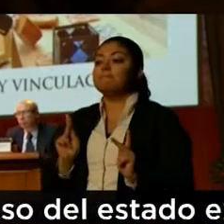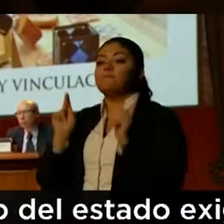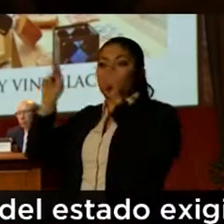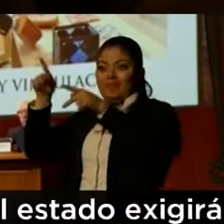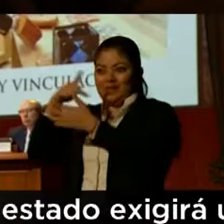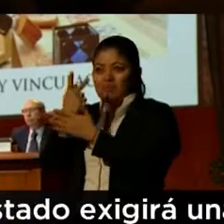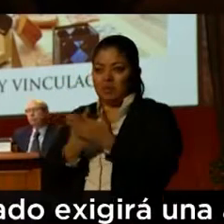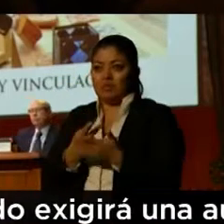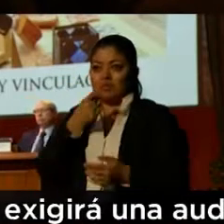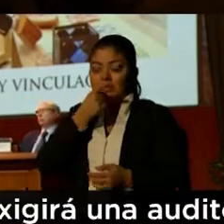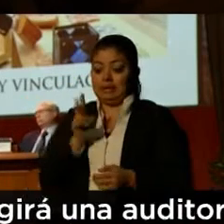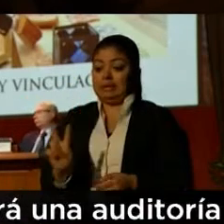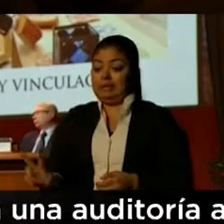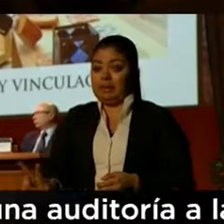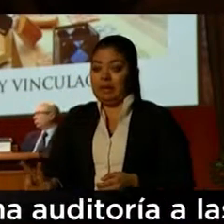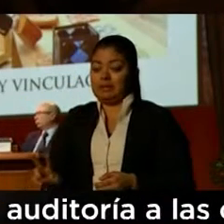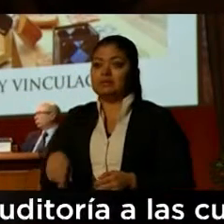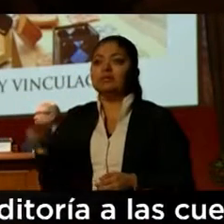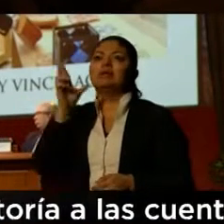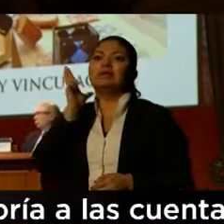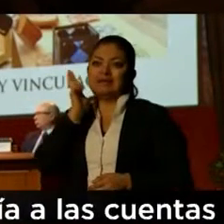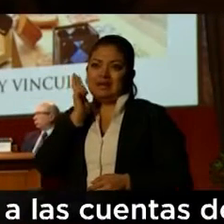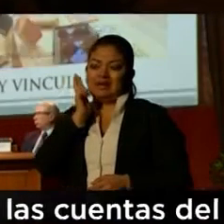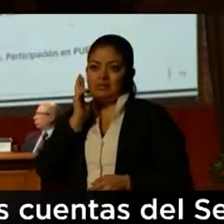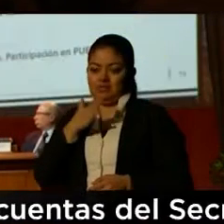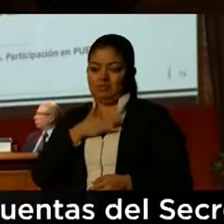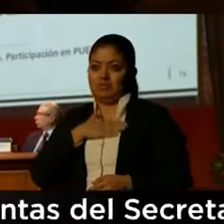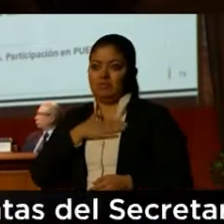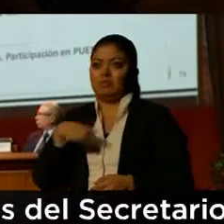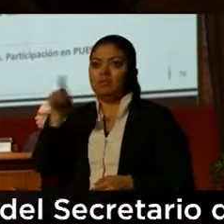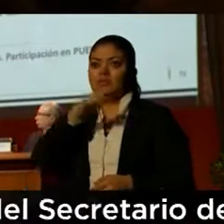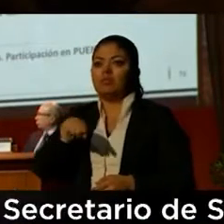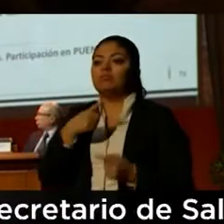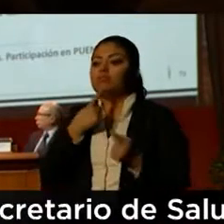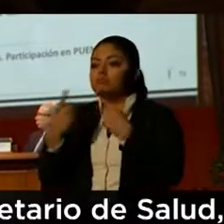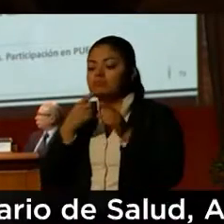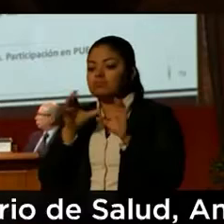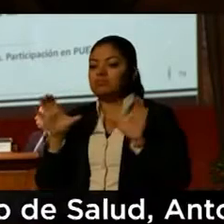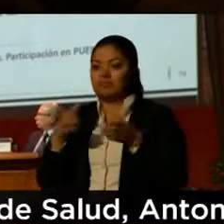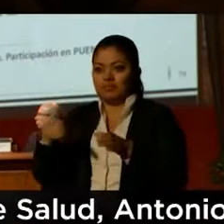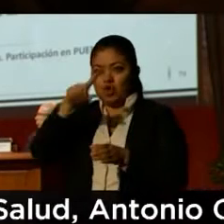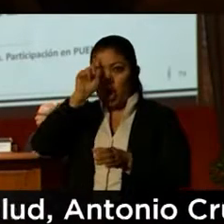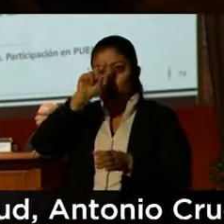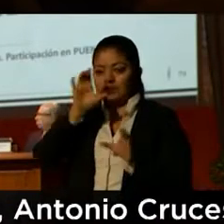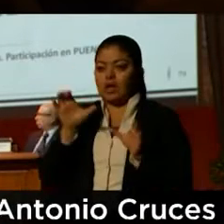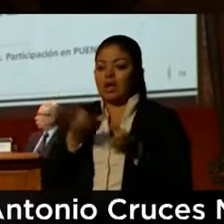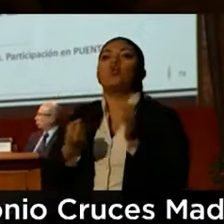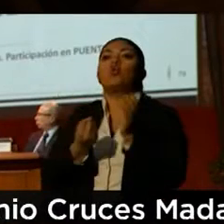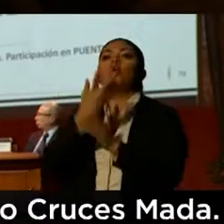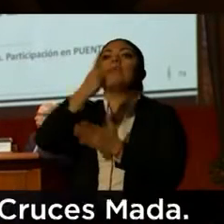viernes la Rectoría General pondrá a discusión del Consejo General Universitario un